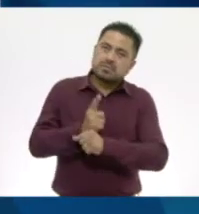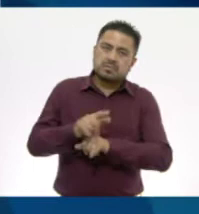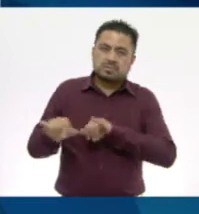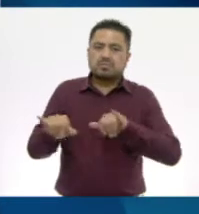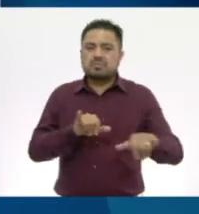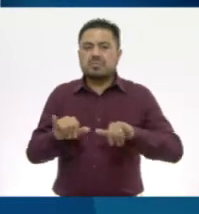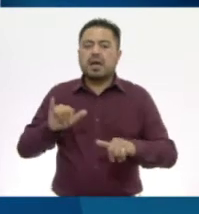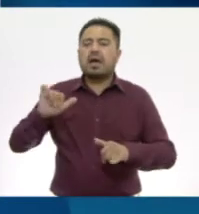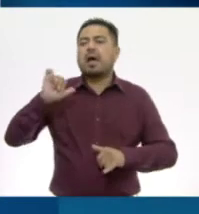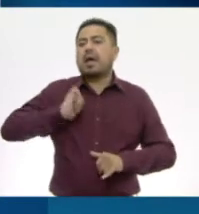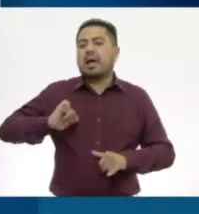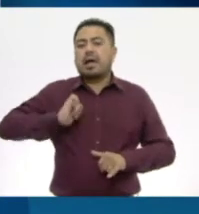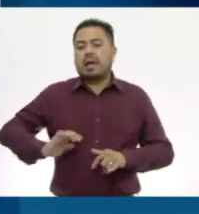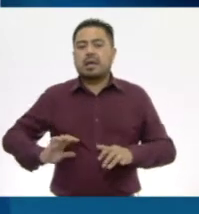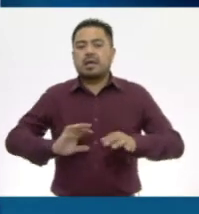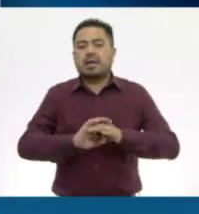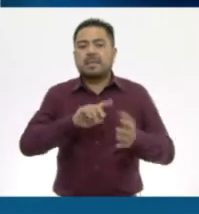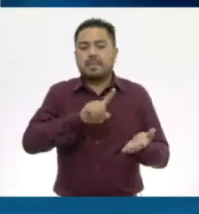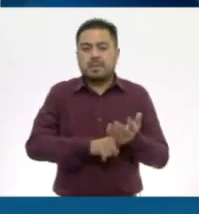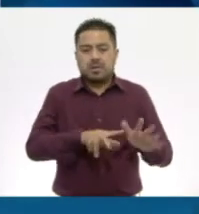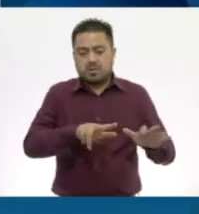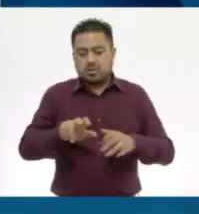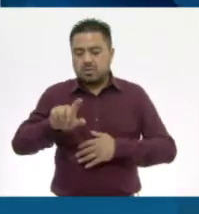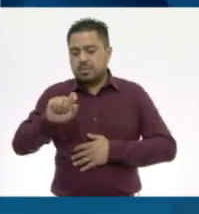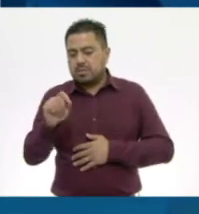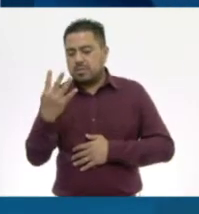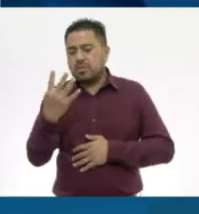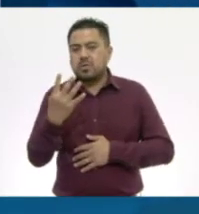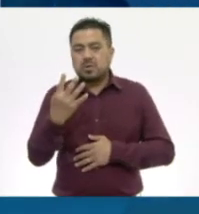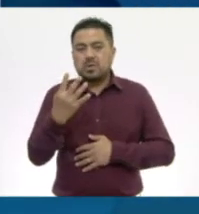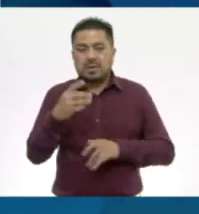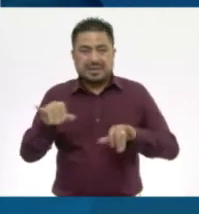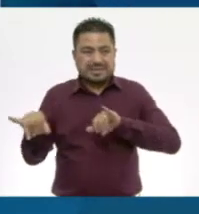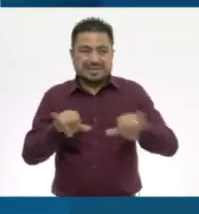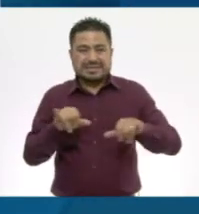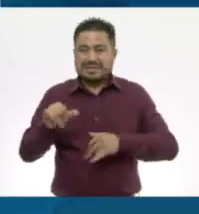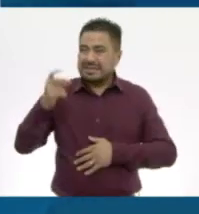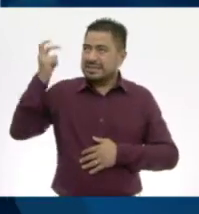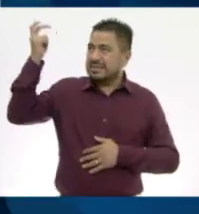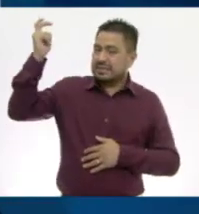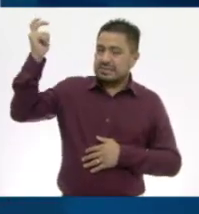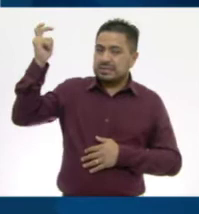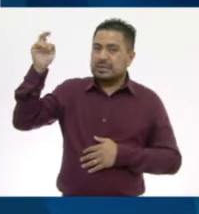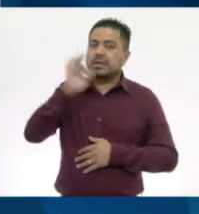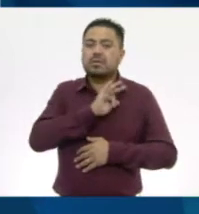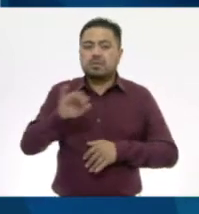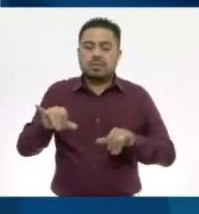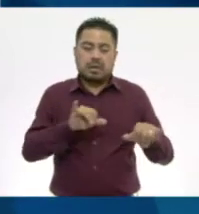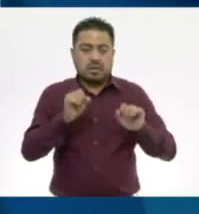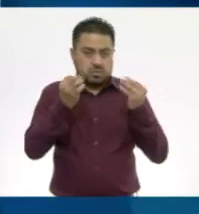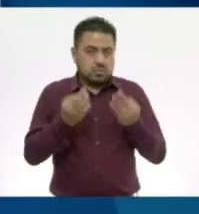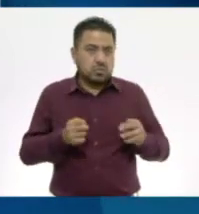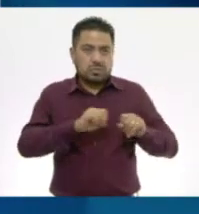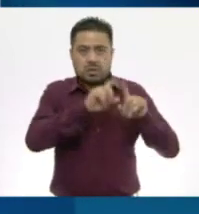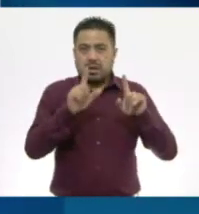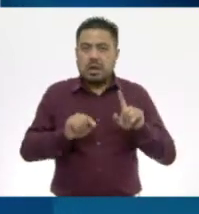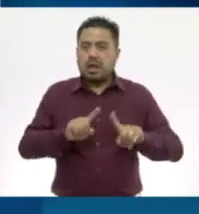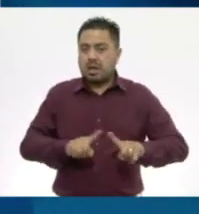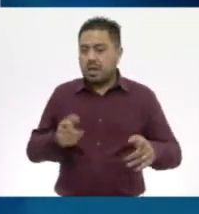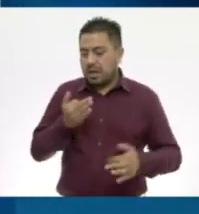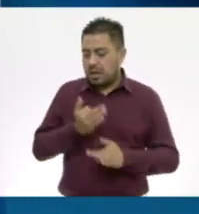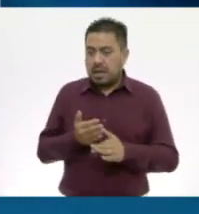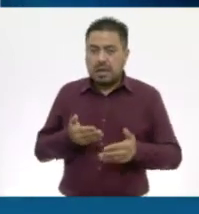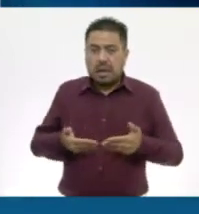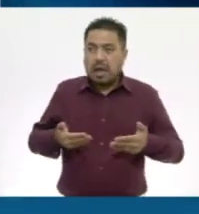territorios que pertenecían en el 1824. Este era el mapa que nos marcaba el territorio. ¿Habrá diferencias con nuestro